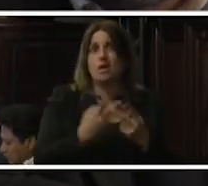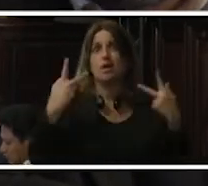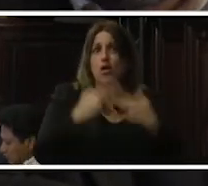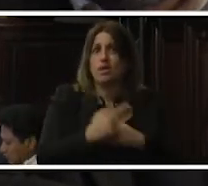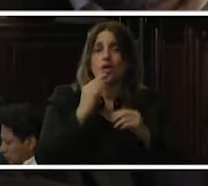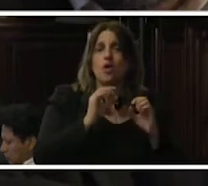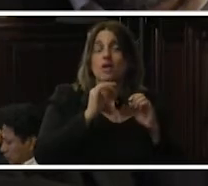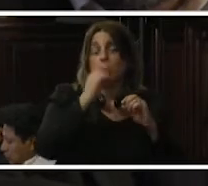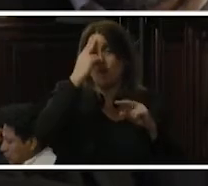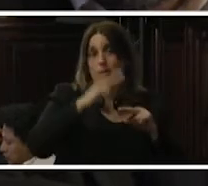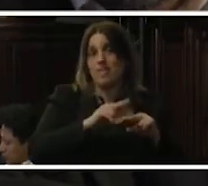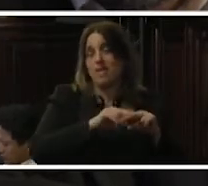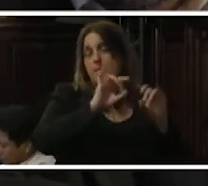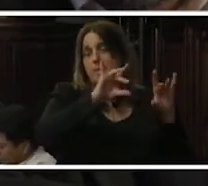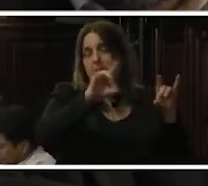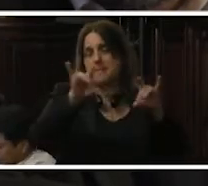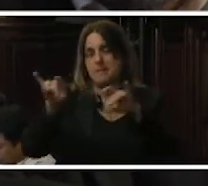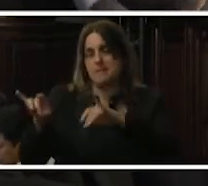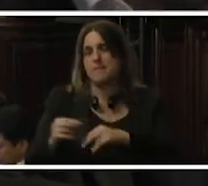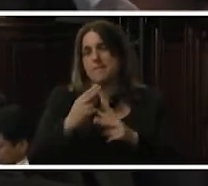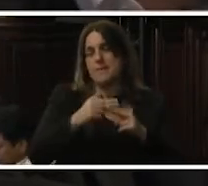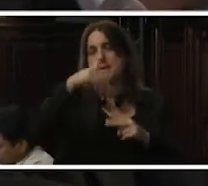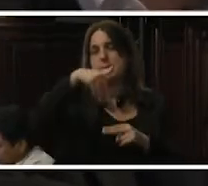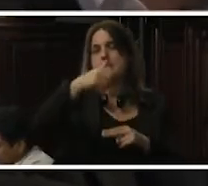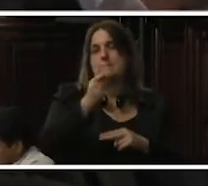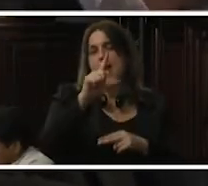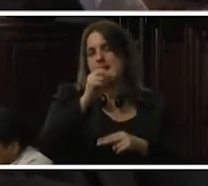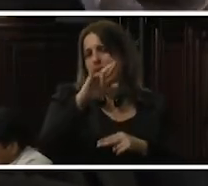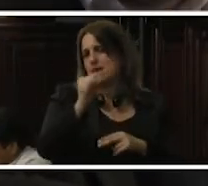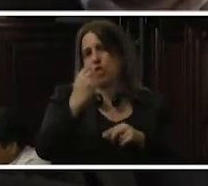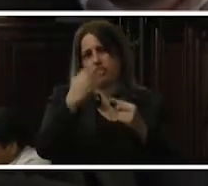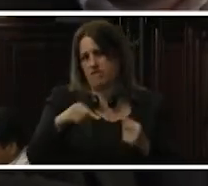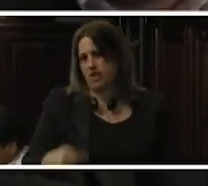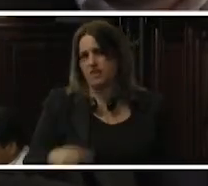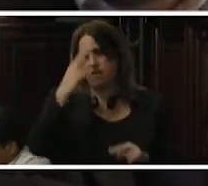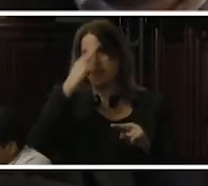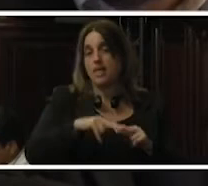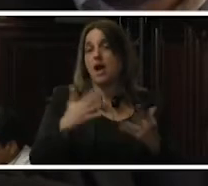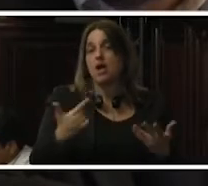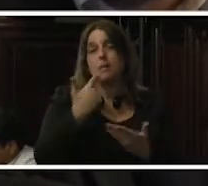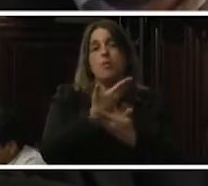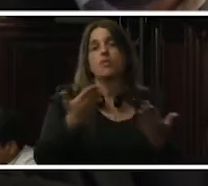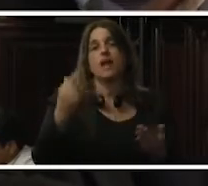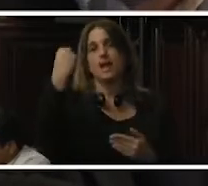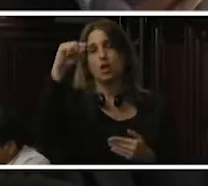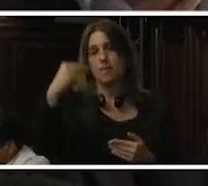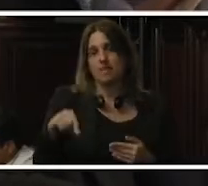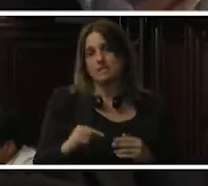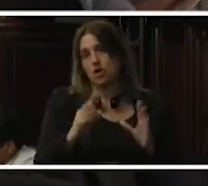endémicas y epidémicas como la malaria y otras. Ahora presentamos las recomendaciones regionales.